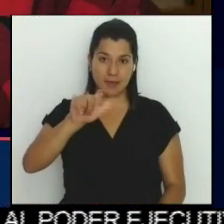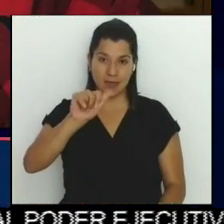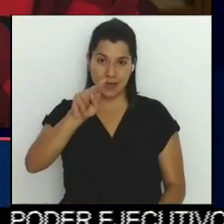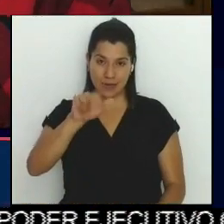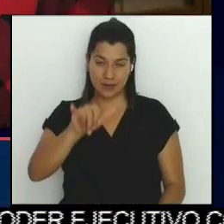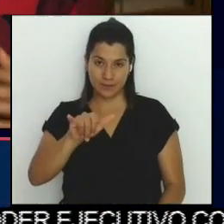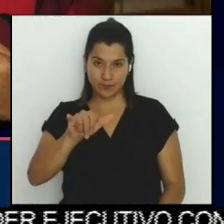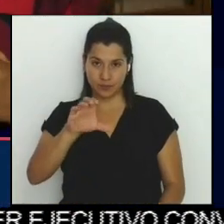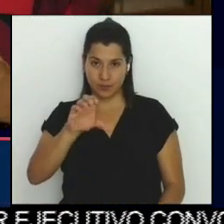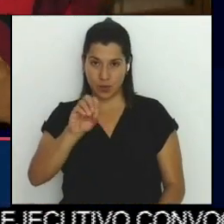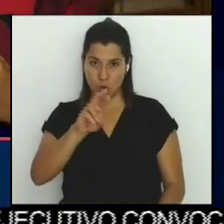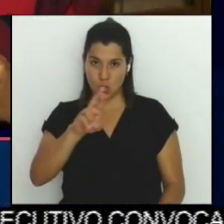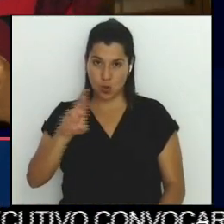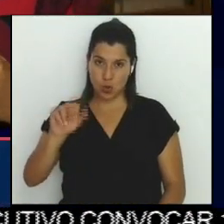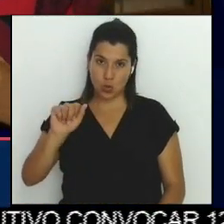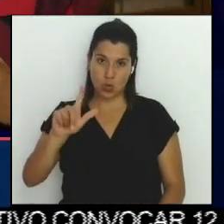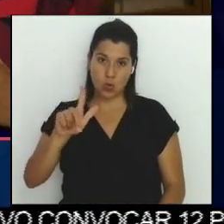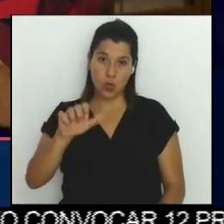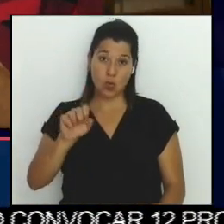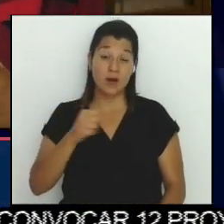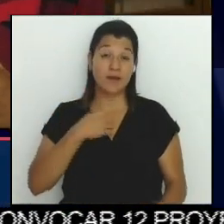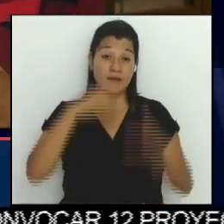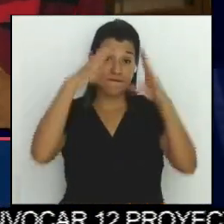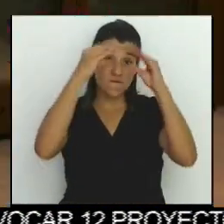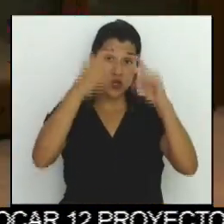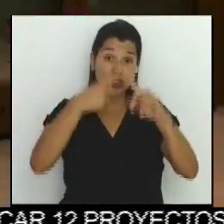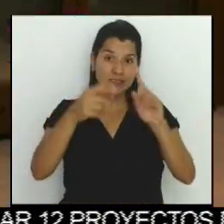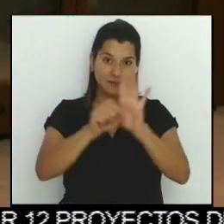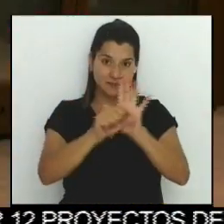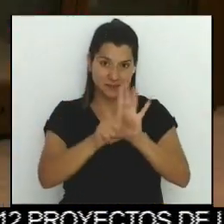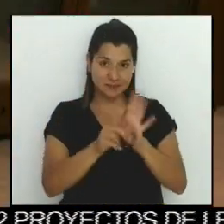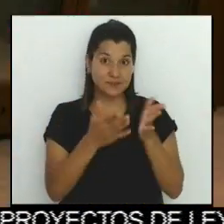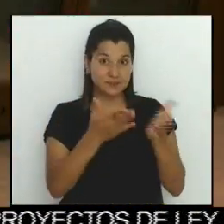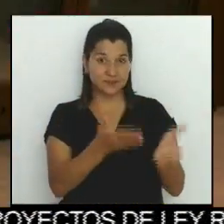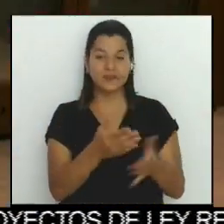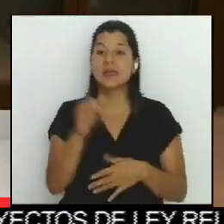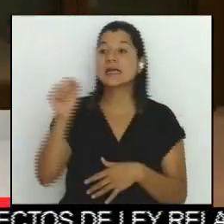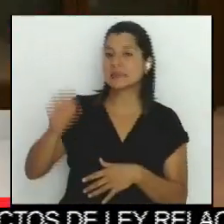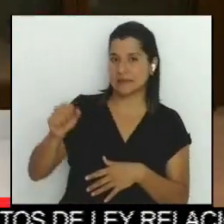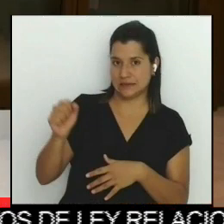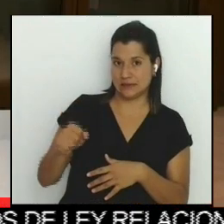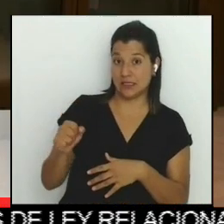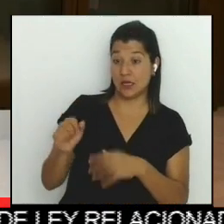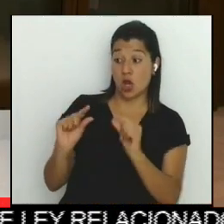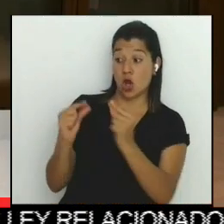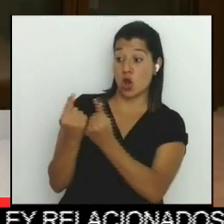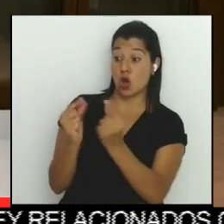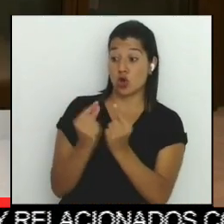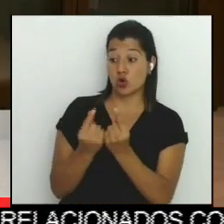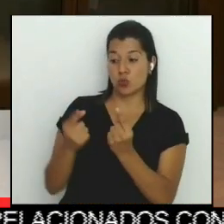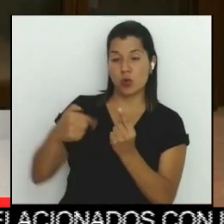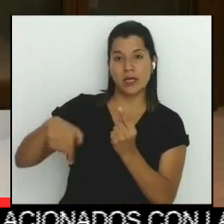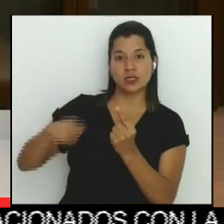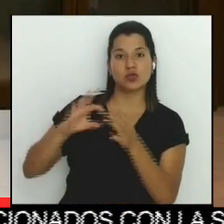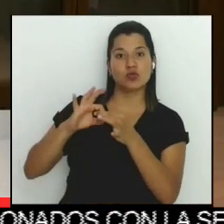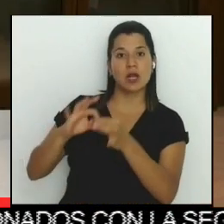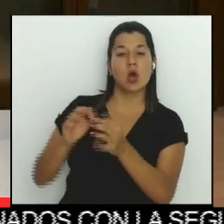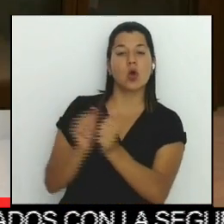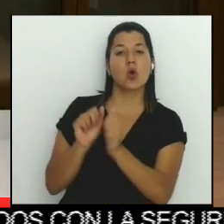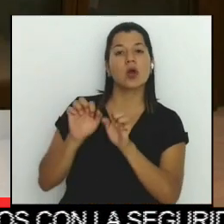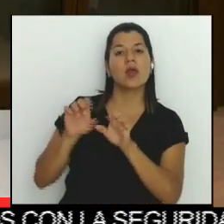¿Qué tal? Muy buenas noches. Así es, los sectores relacionados con la educación pidieron precisamente que se declare estado